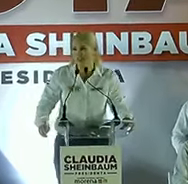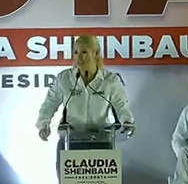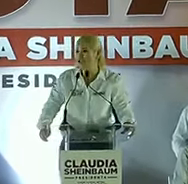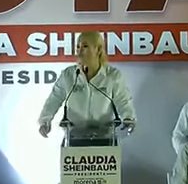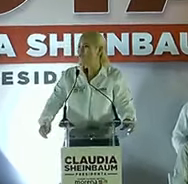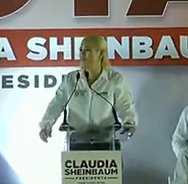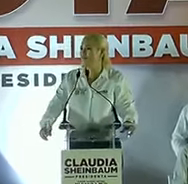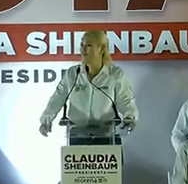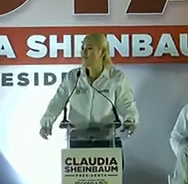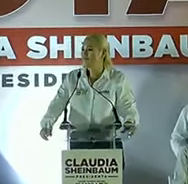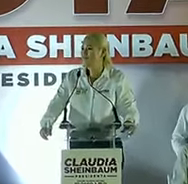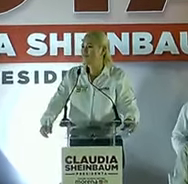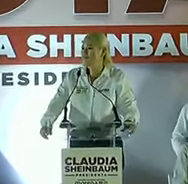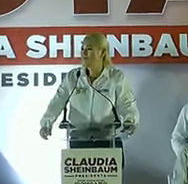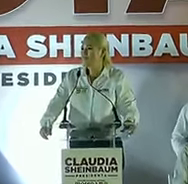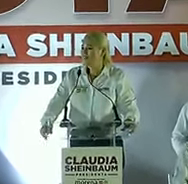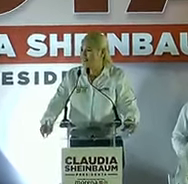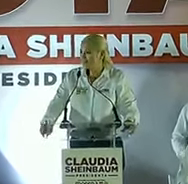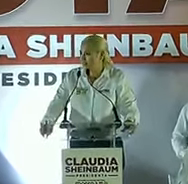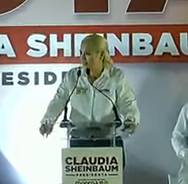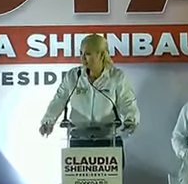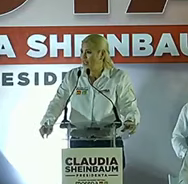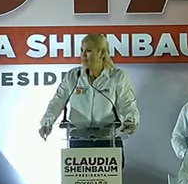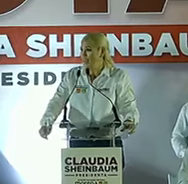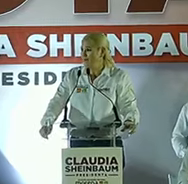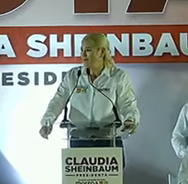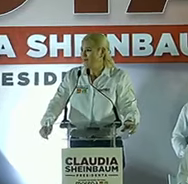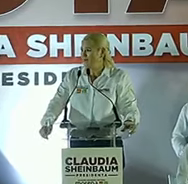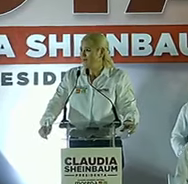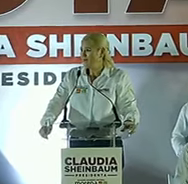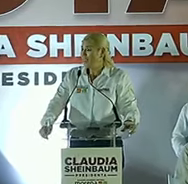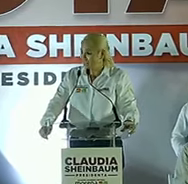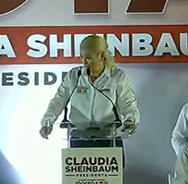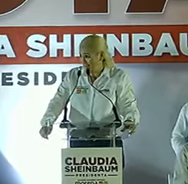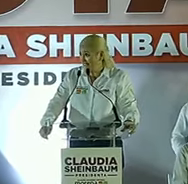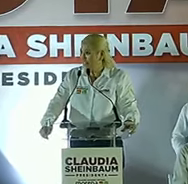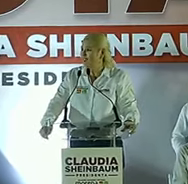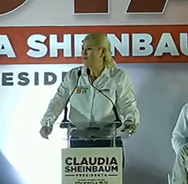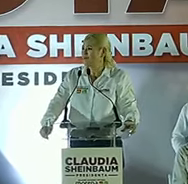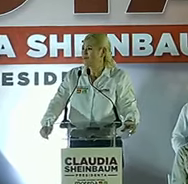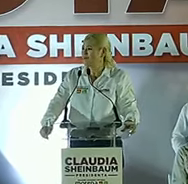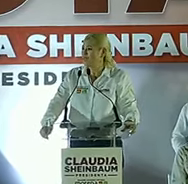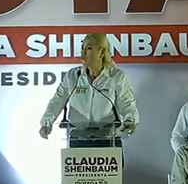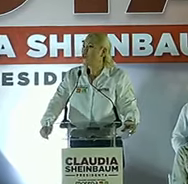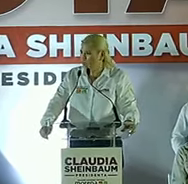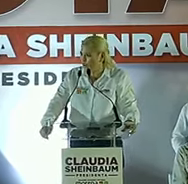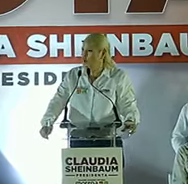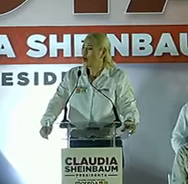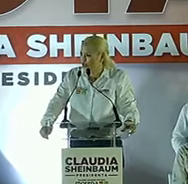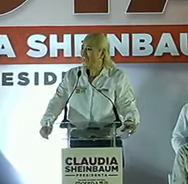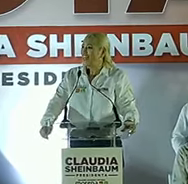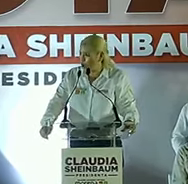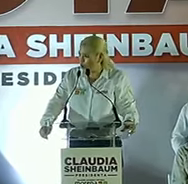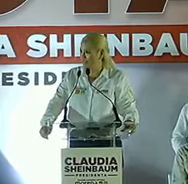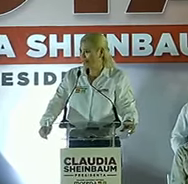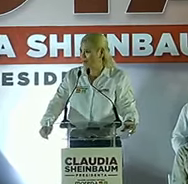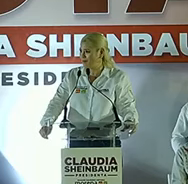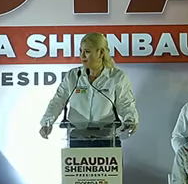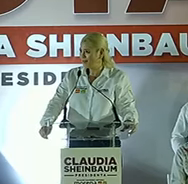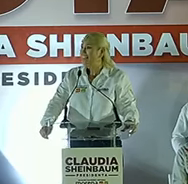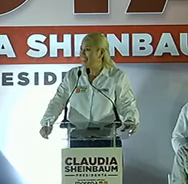y médicos el pan el prian nos volvió a votar en